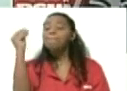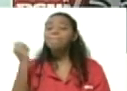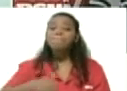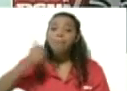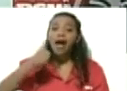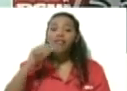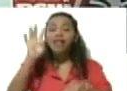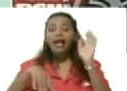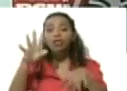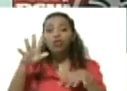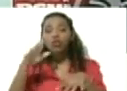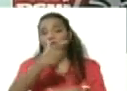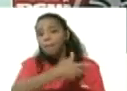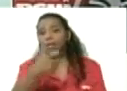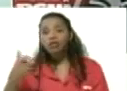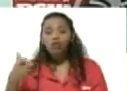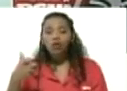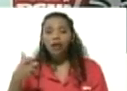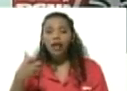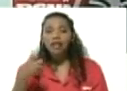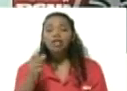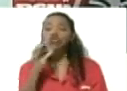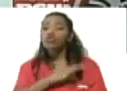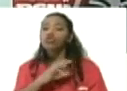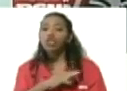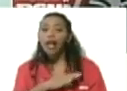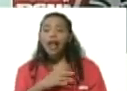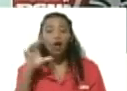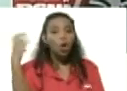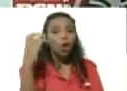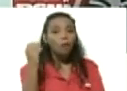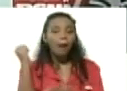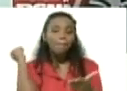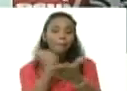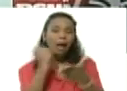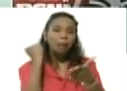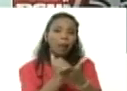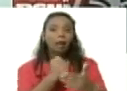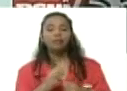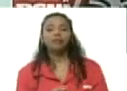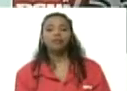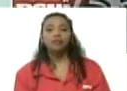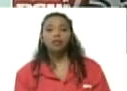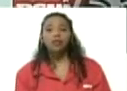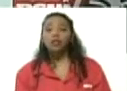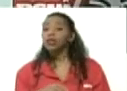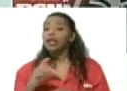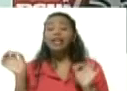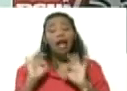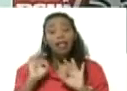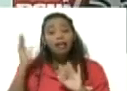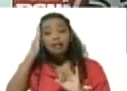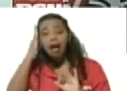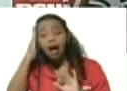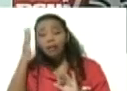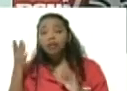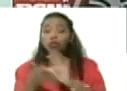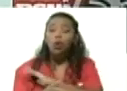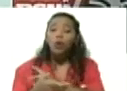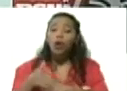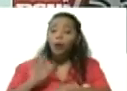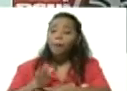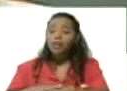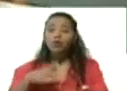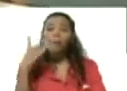14 dirigentes sociales en Colombia asesinados. No se hubiese sabido lo que ocurrió en Bolivia, el golpe